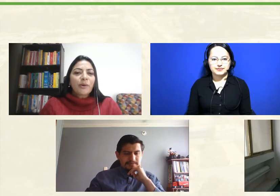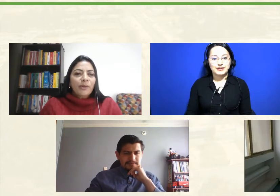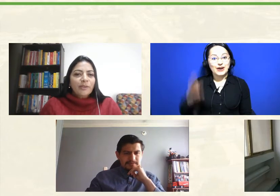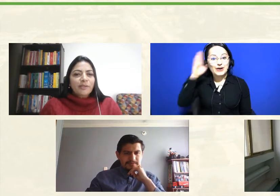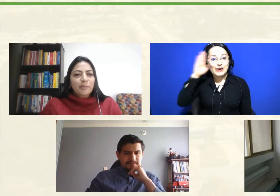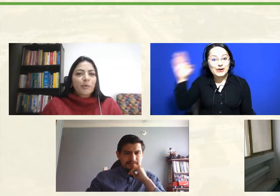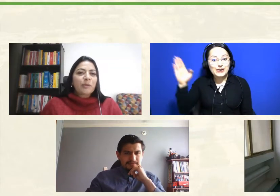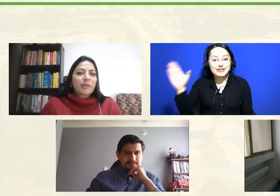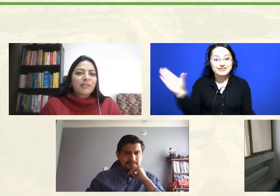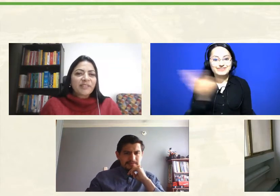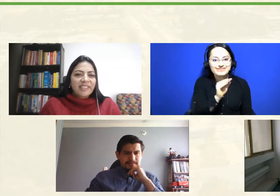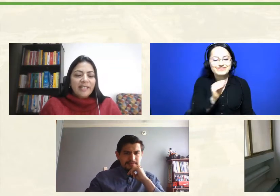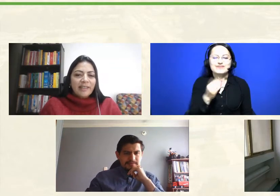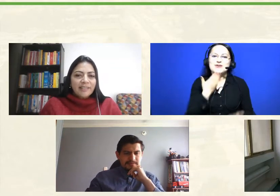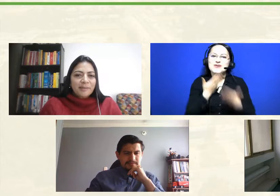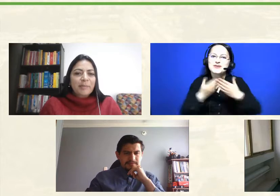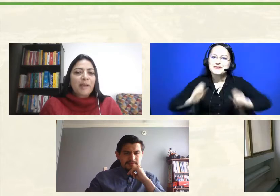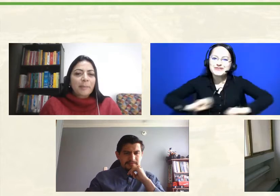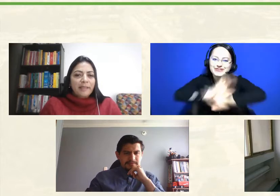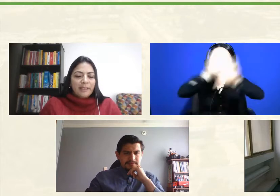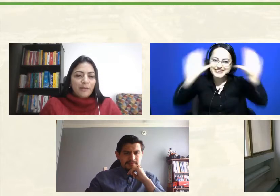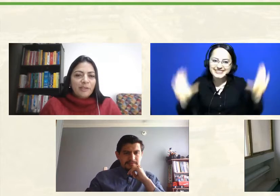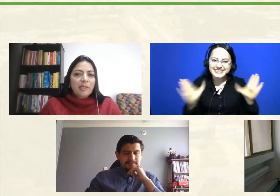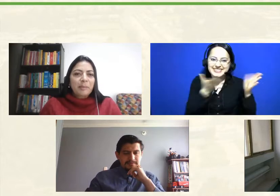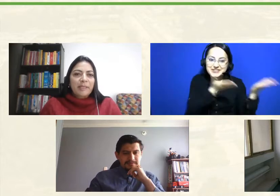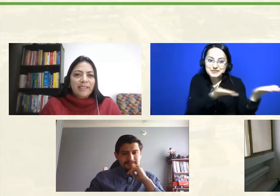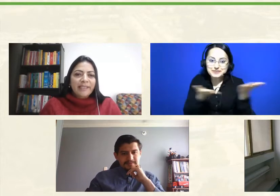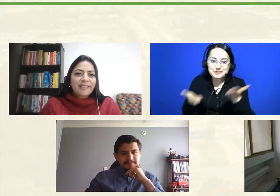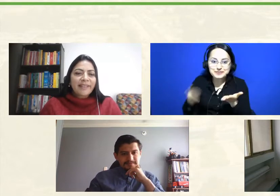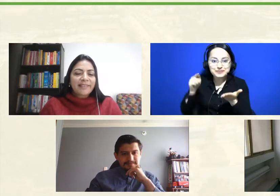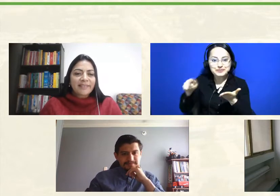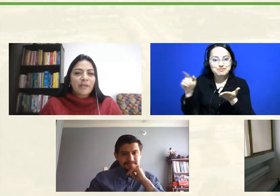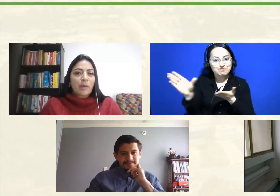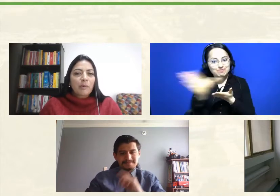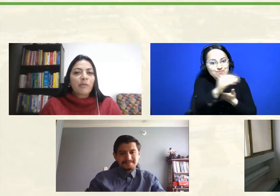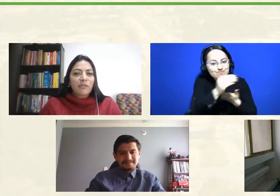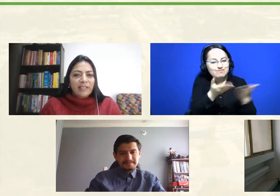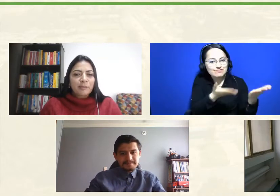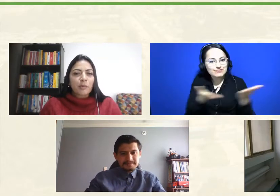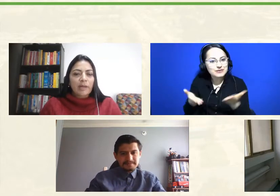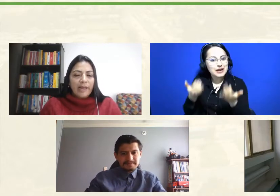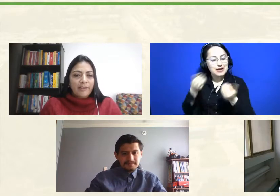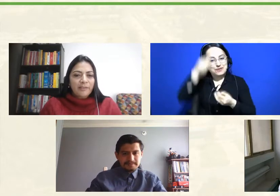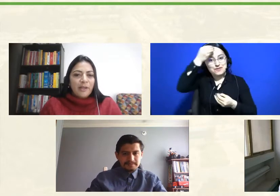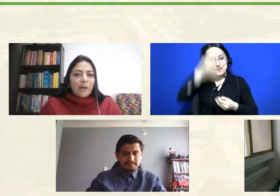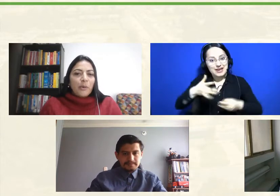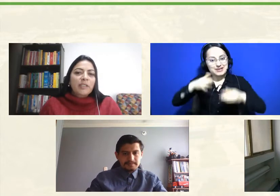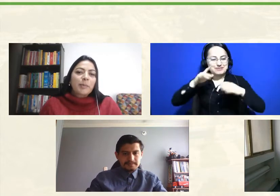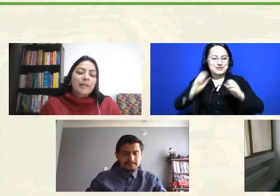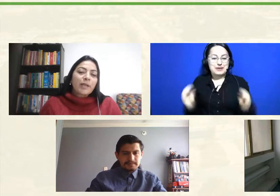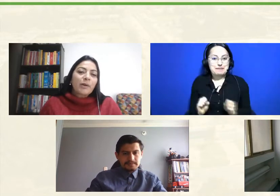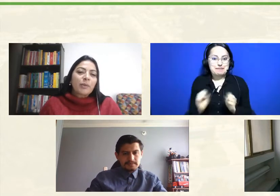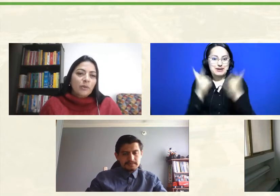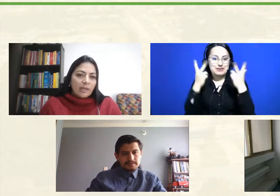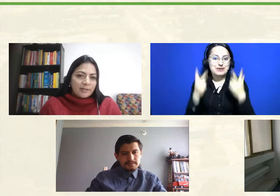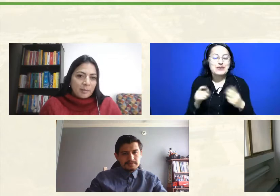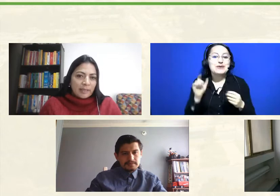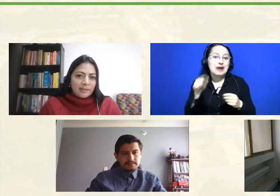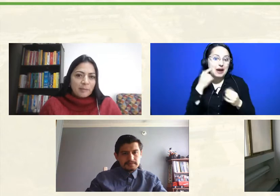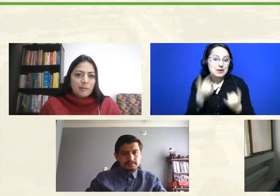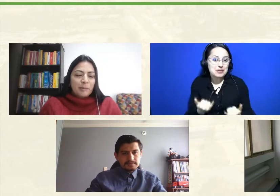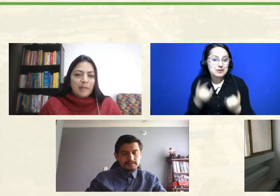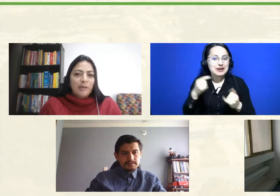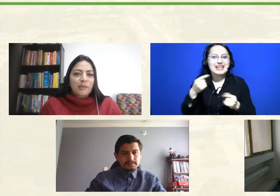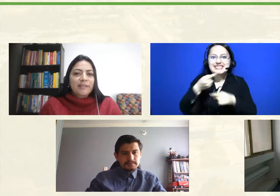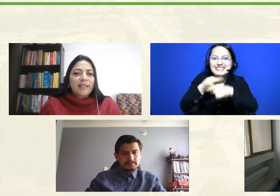Hola a todos, muy buenos días, bienvenidos y bienvenidas a este nuevo Facebook Live, un espacio que como todas las